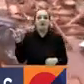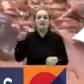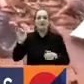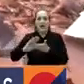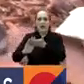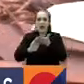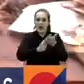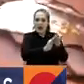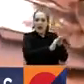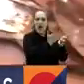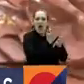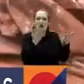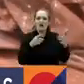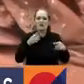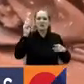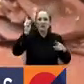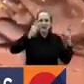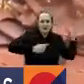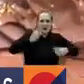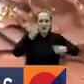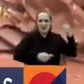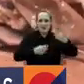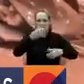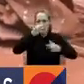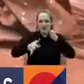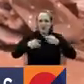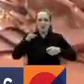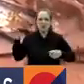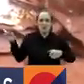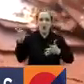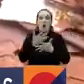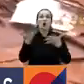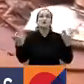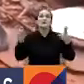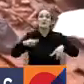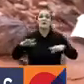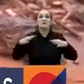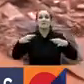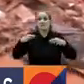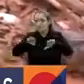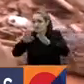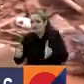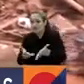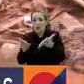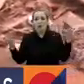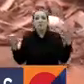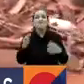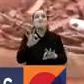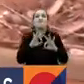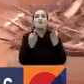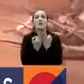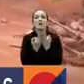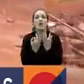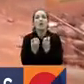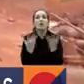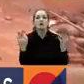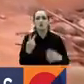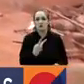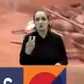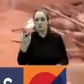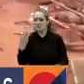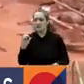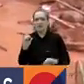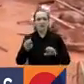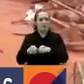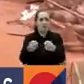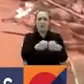remoción de material. Están retirando todos esos elementos en seres que perdieron cerca de 230 familias que resultaron afectadas, de